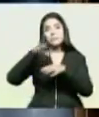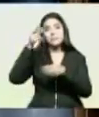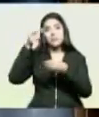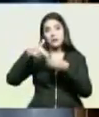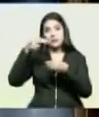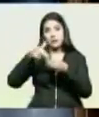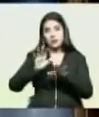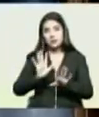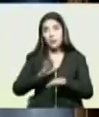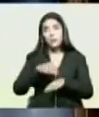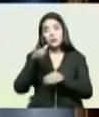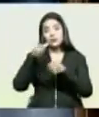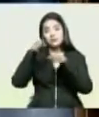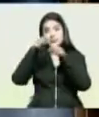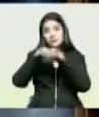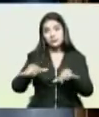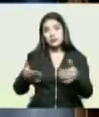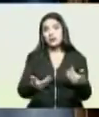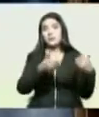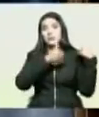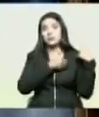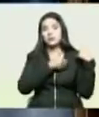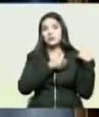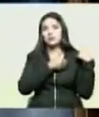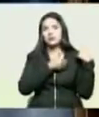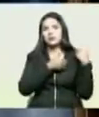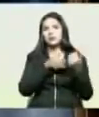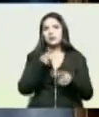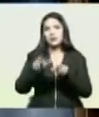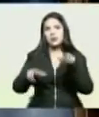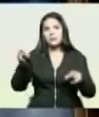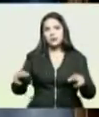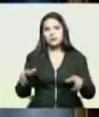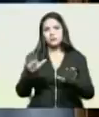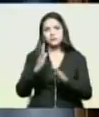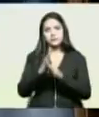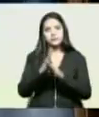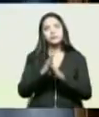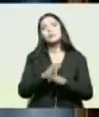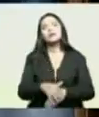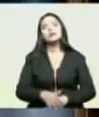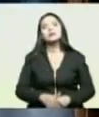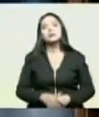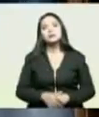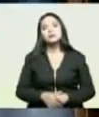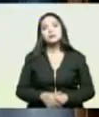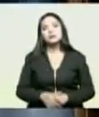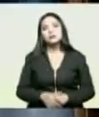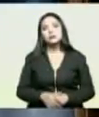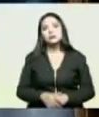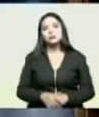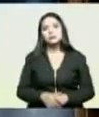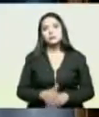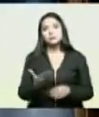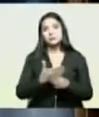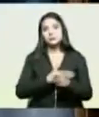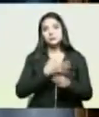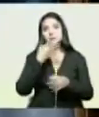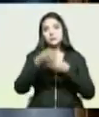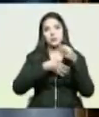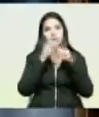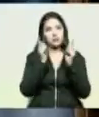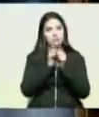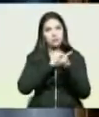porque bajo PDVSA estaba la responsabilidad y sí, control de estas operaciones. Yo te quise en el prólogo ser